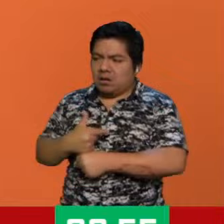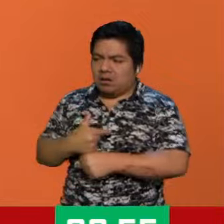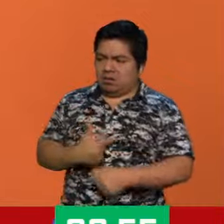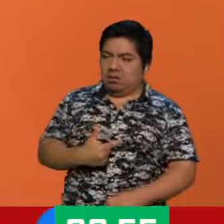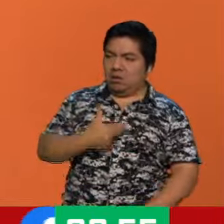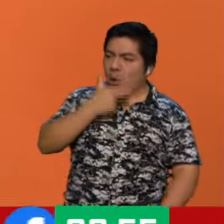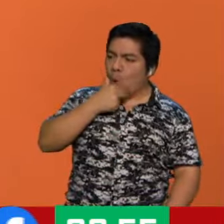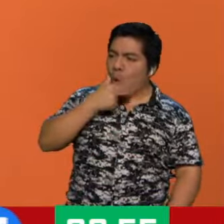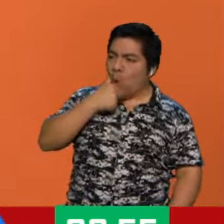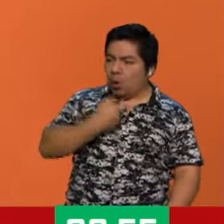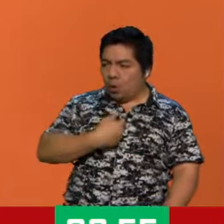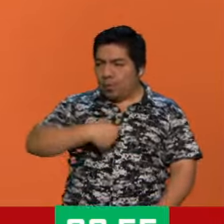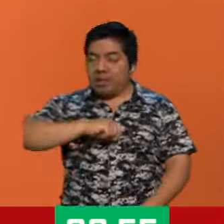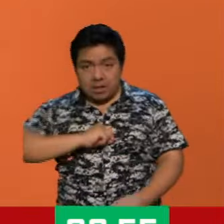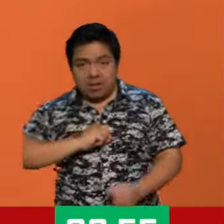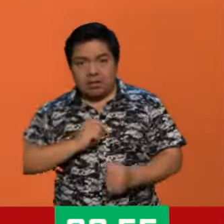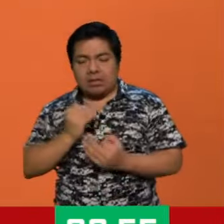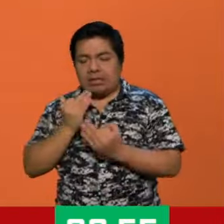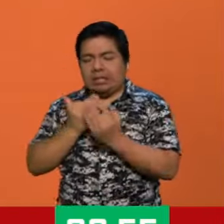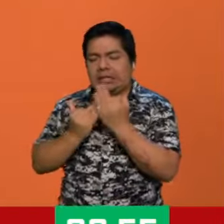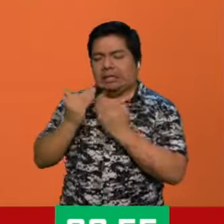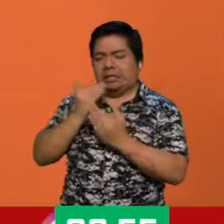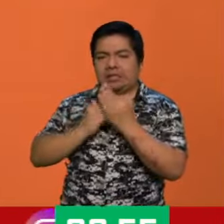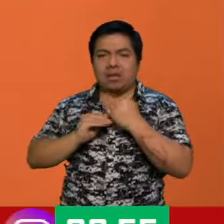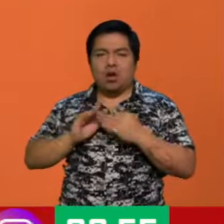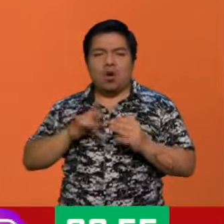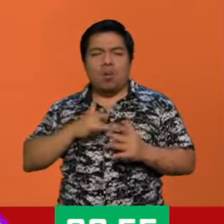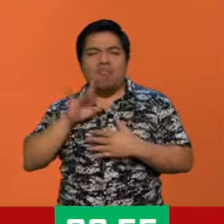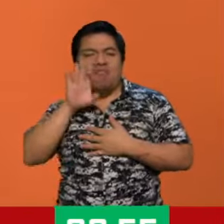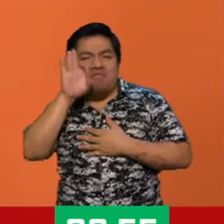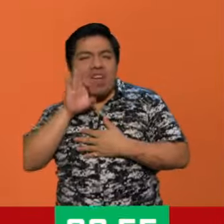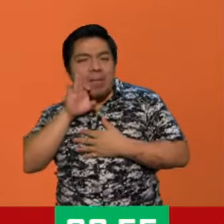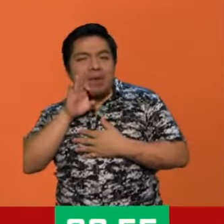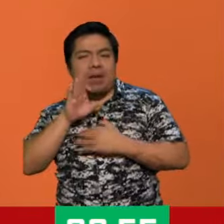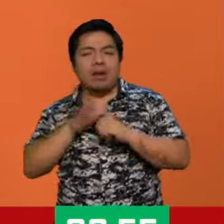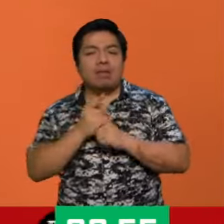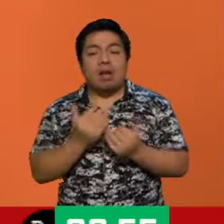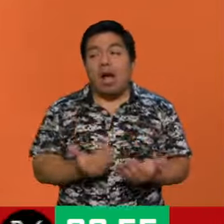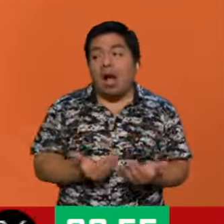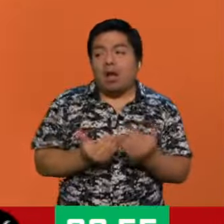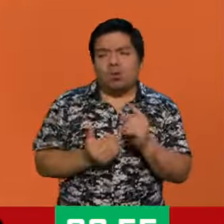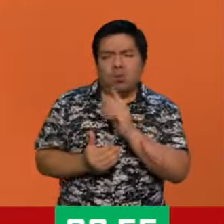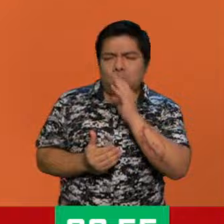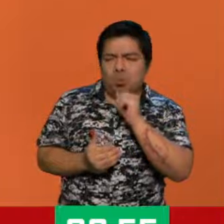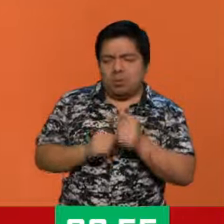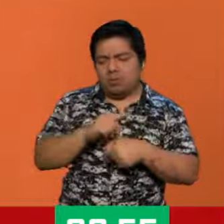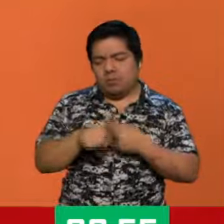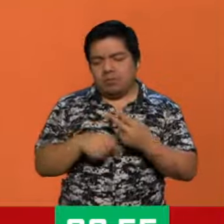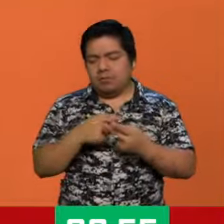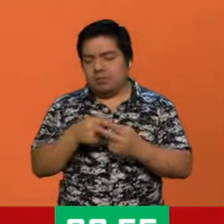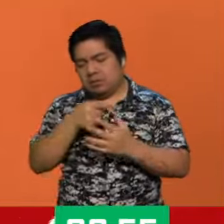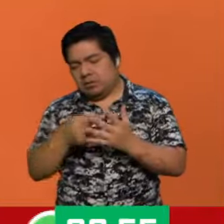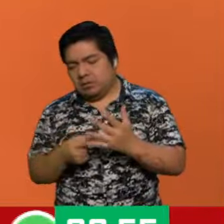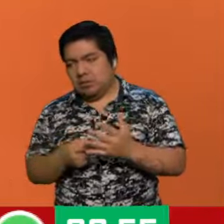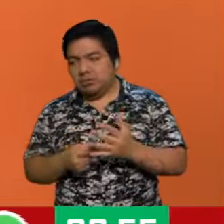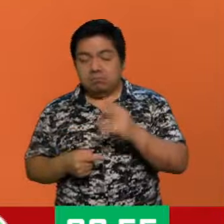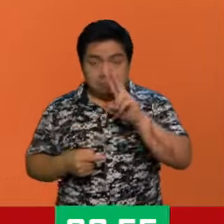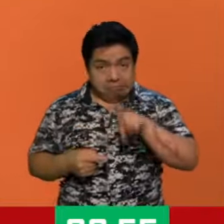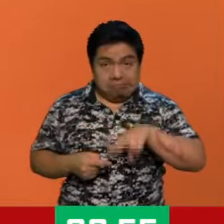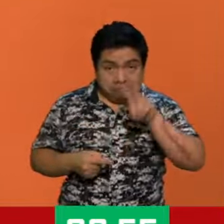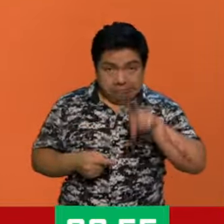empiezan a tratar en el modo muy femenino. Esto es de que, pues, ¿por qué no podemos cargar? ¿Que por qué no podemos hacer este trabajo pesado? Sí, la verdad sí